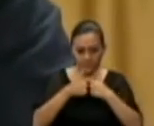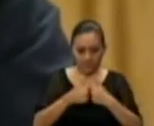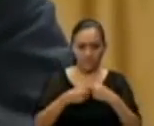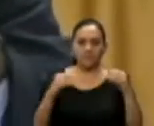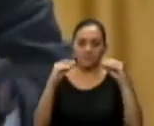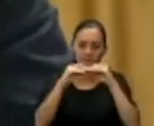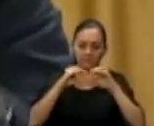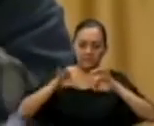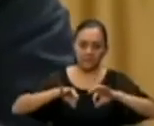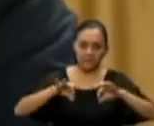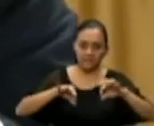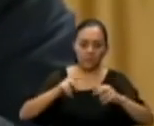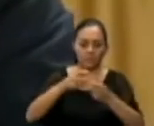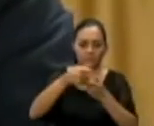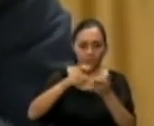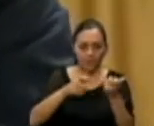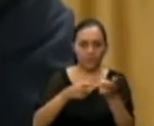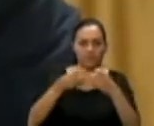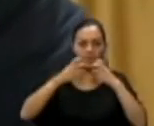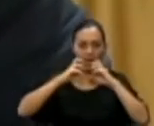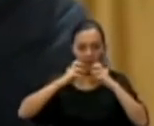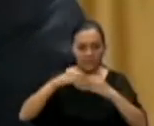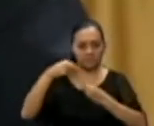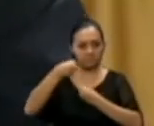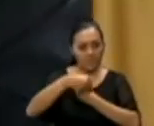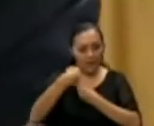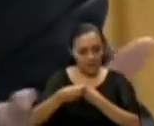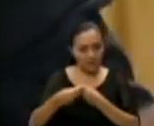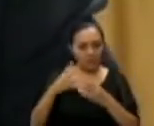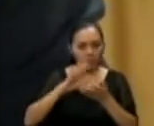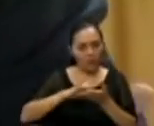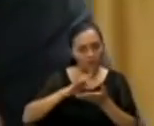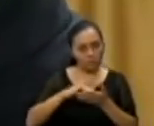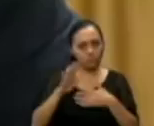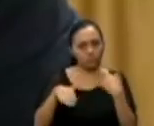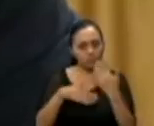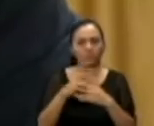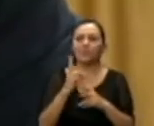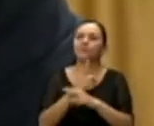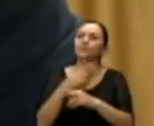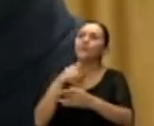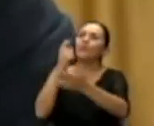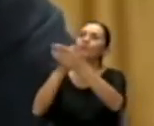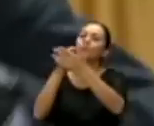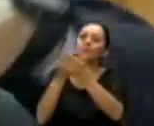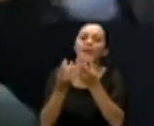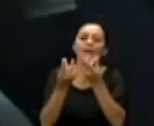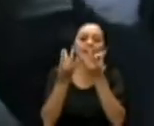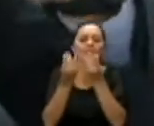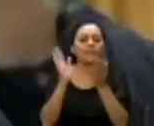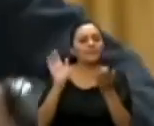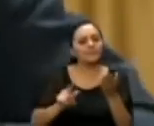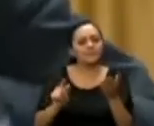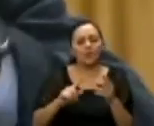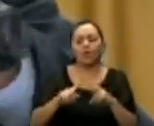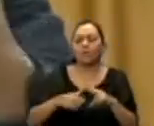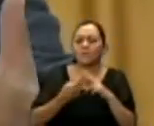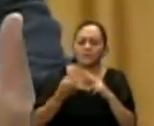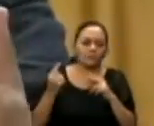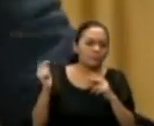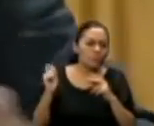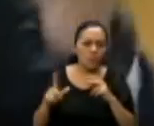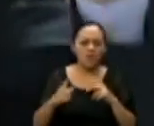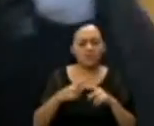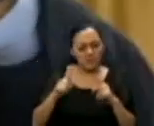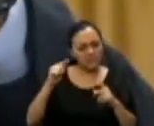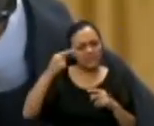semilla para la papa para el maíz para el plátano para el arroz no tiene sentido utilizarse semilla de menor calidad que el inicio es muy caro etcétera para eso está